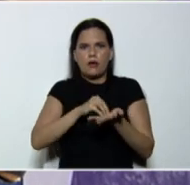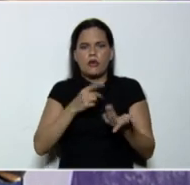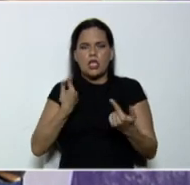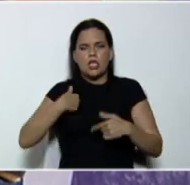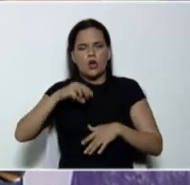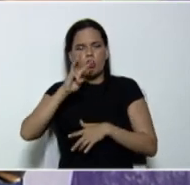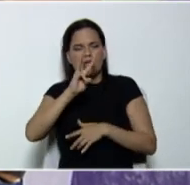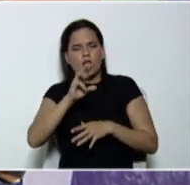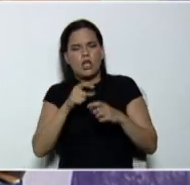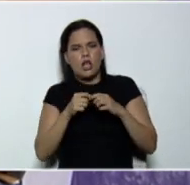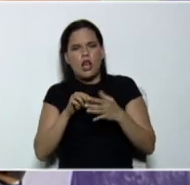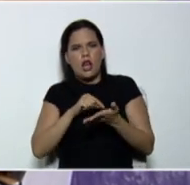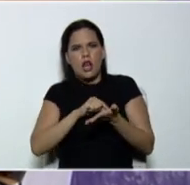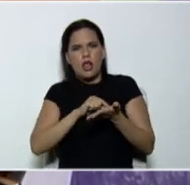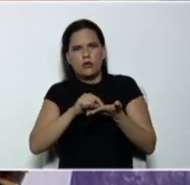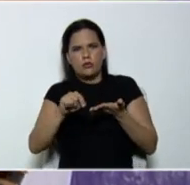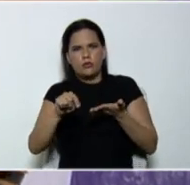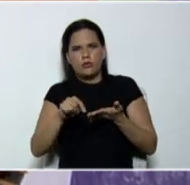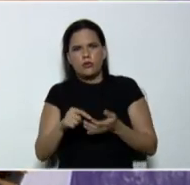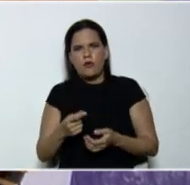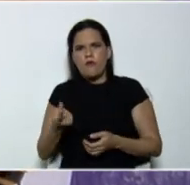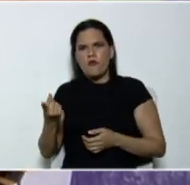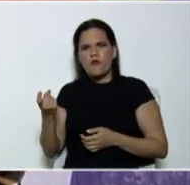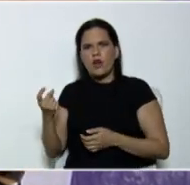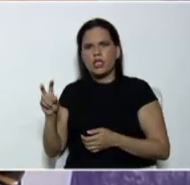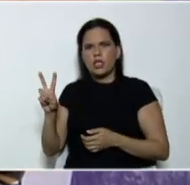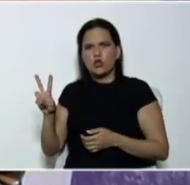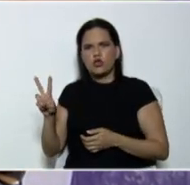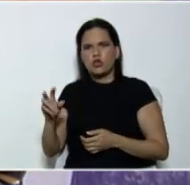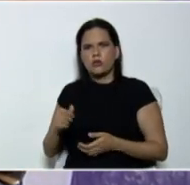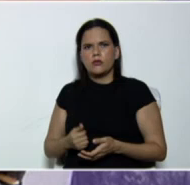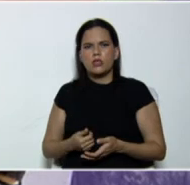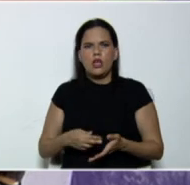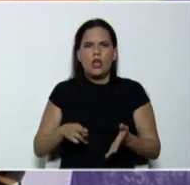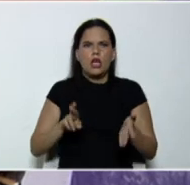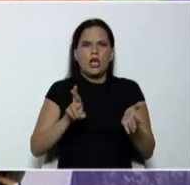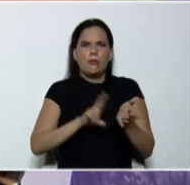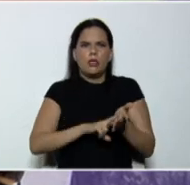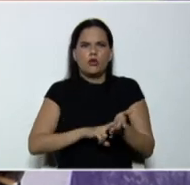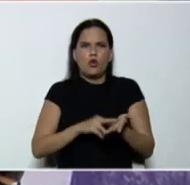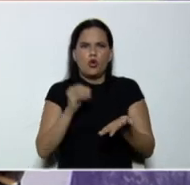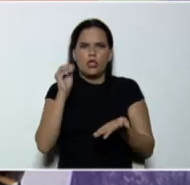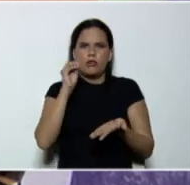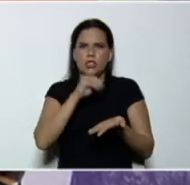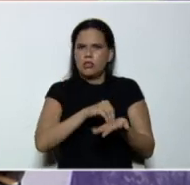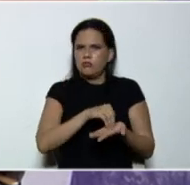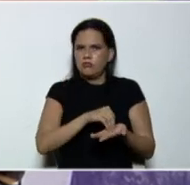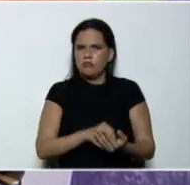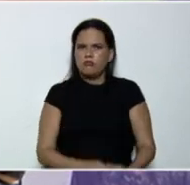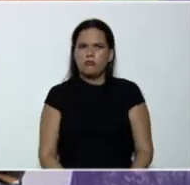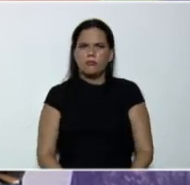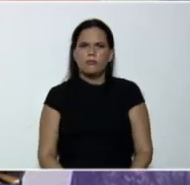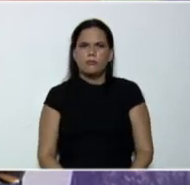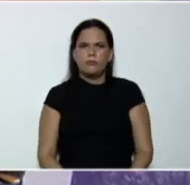tres lados. Faltan dos. Repito nuevamente por acá.